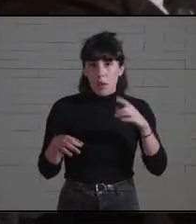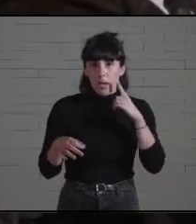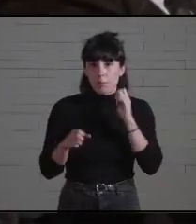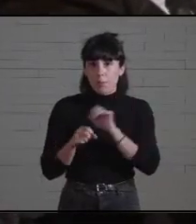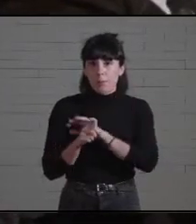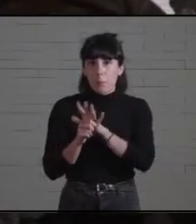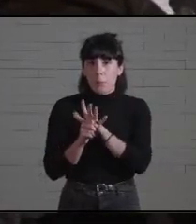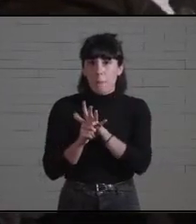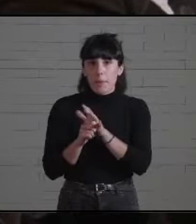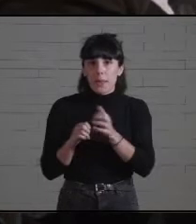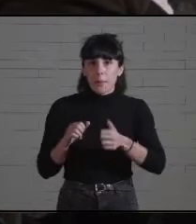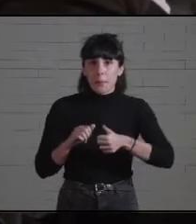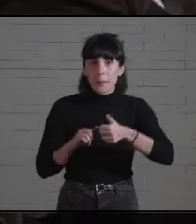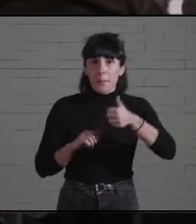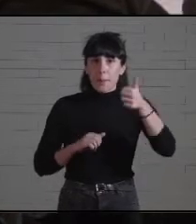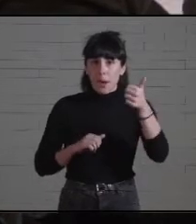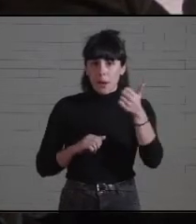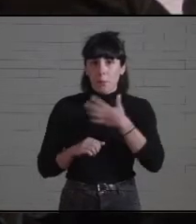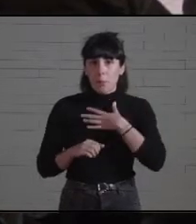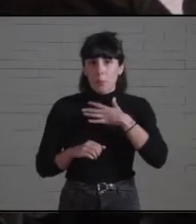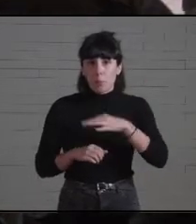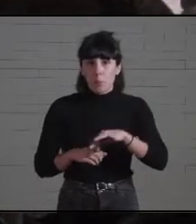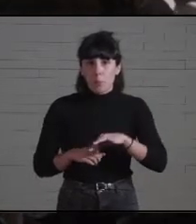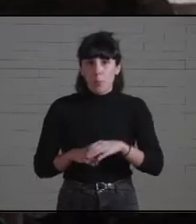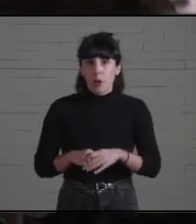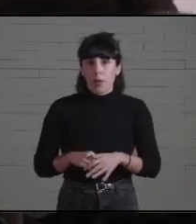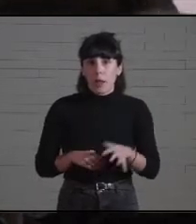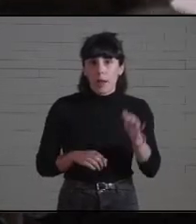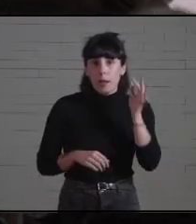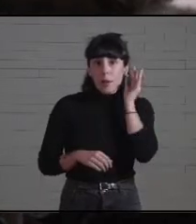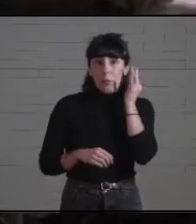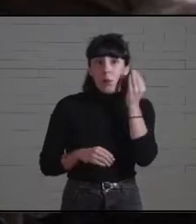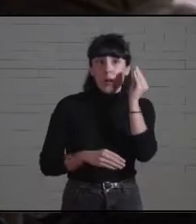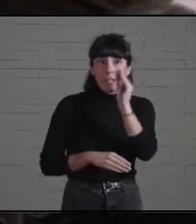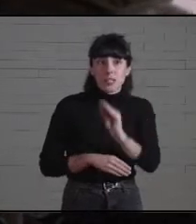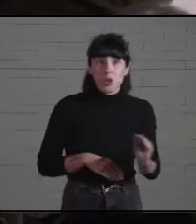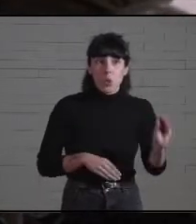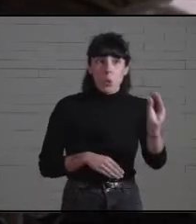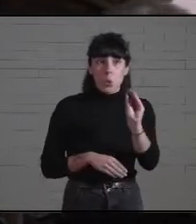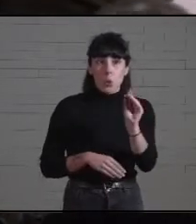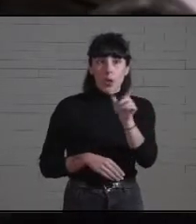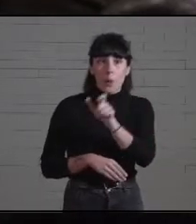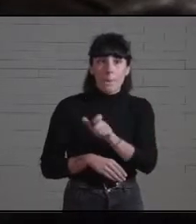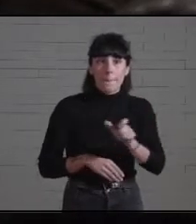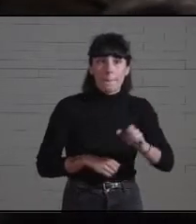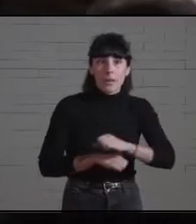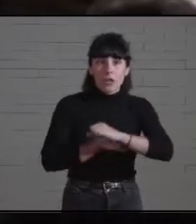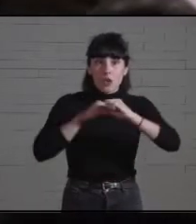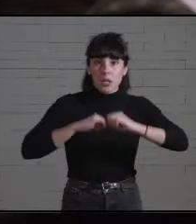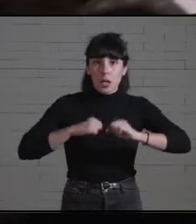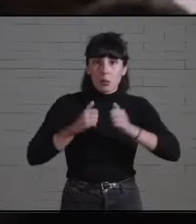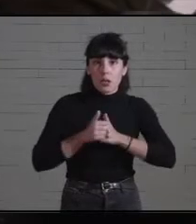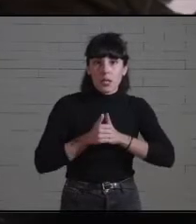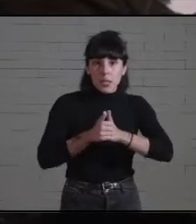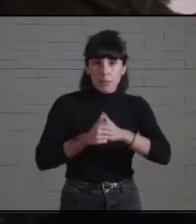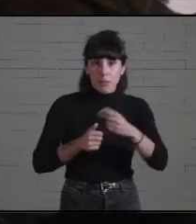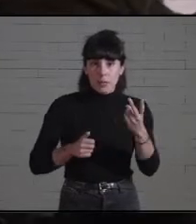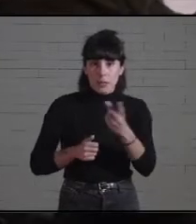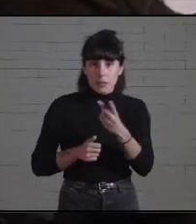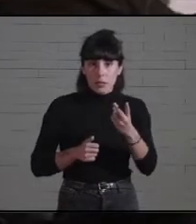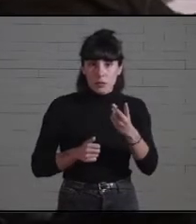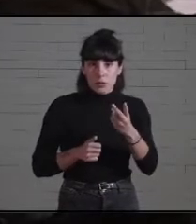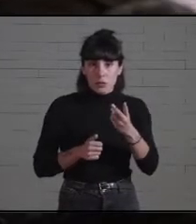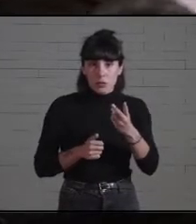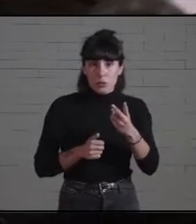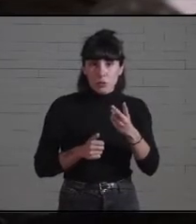ahora. Se han implicado más en los cuidados a personas adultas y dependientes, las